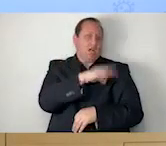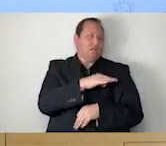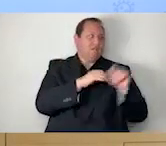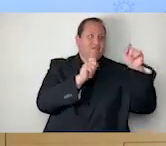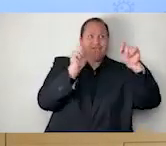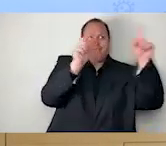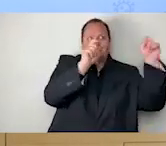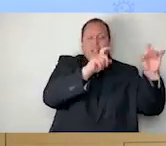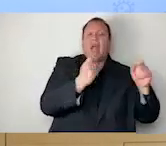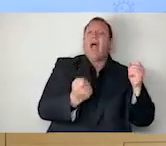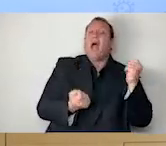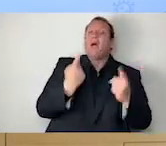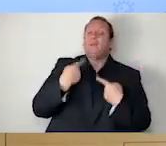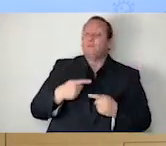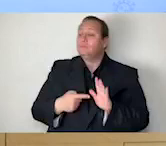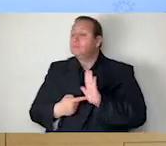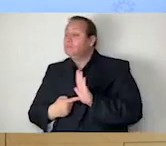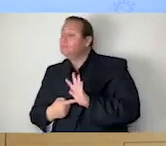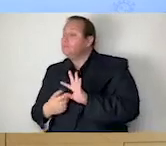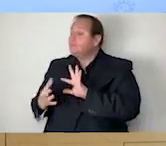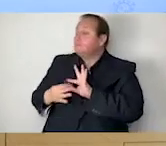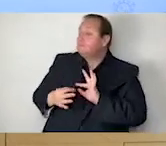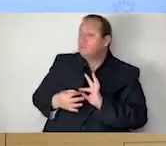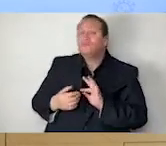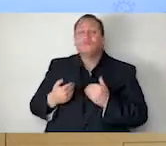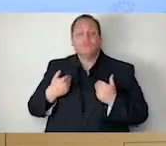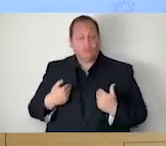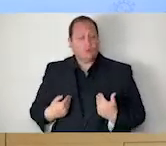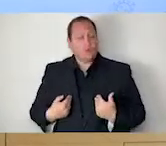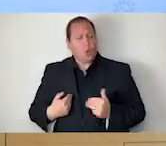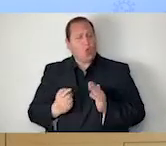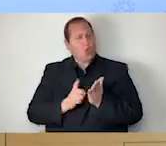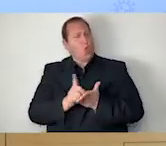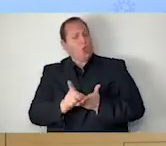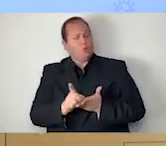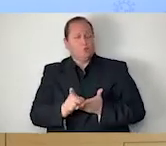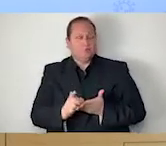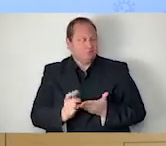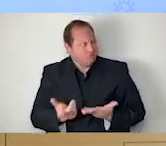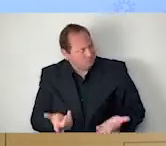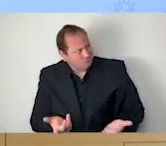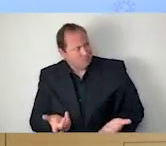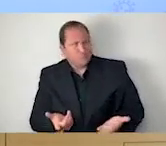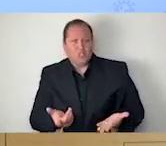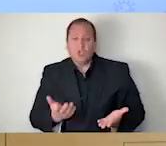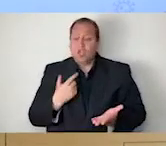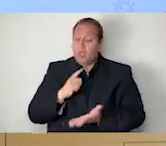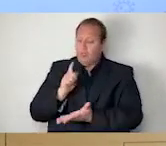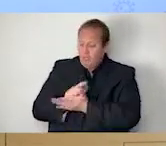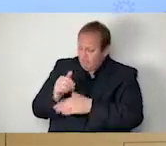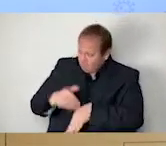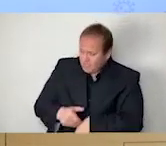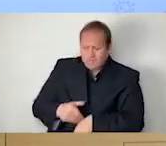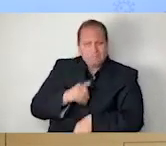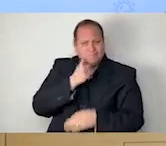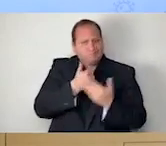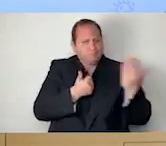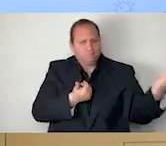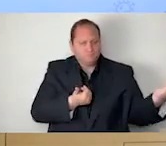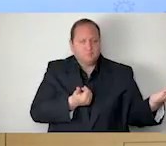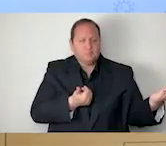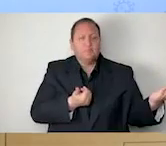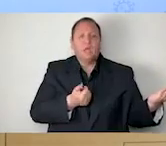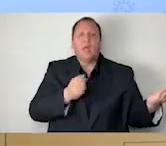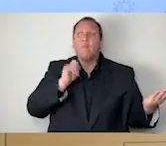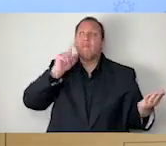apócrifas en las que algunas gentes arguyen que están dentro de la ley pero definitivamente no